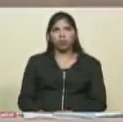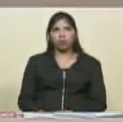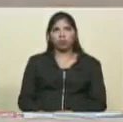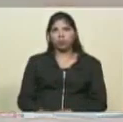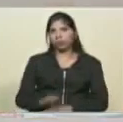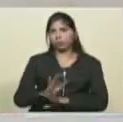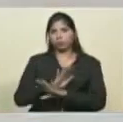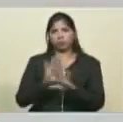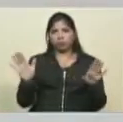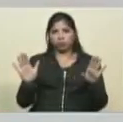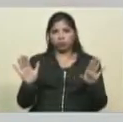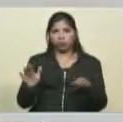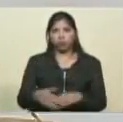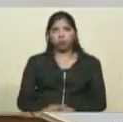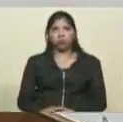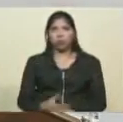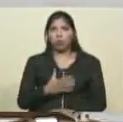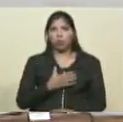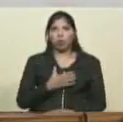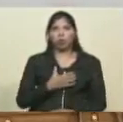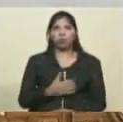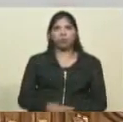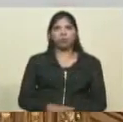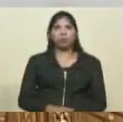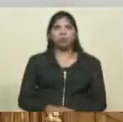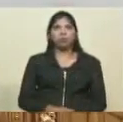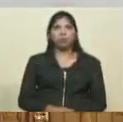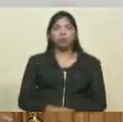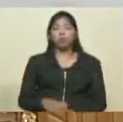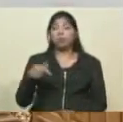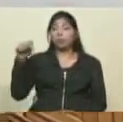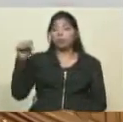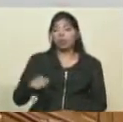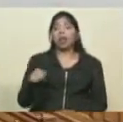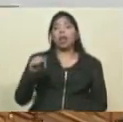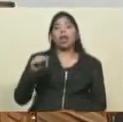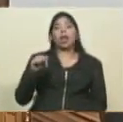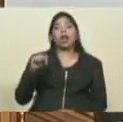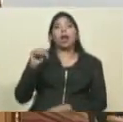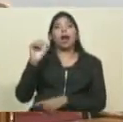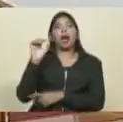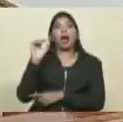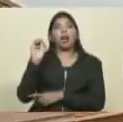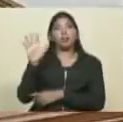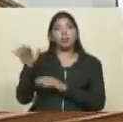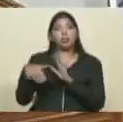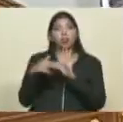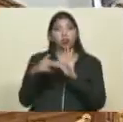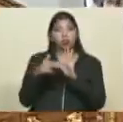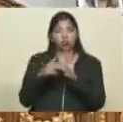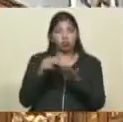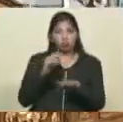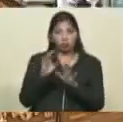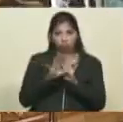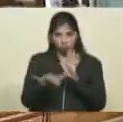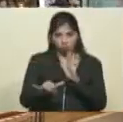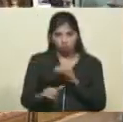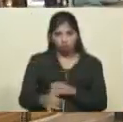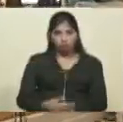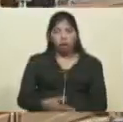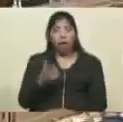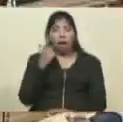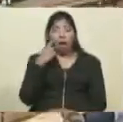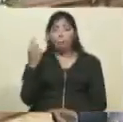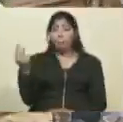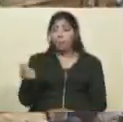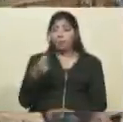de la realidad. Así que esta Asamblea Constituyente está alerta a cualquier intento, a cualquier